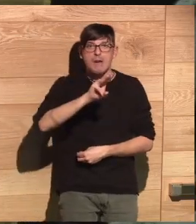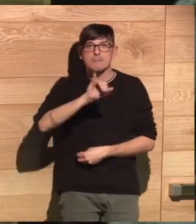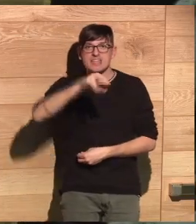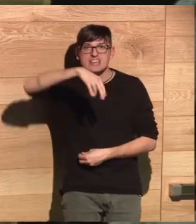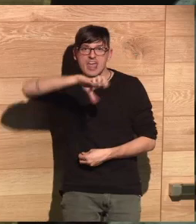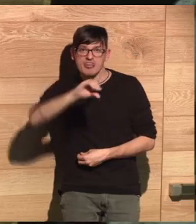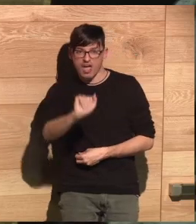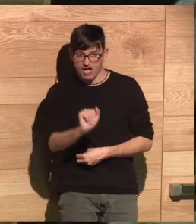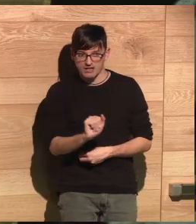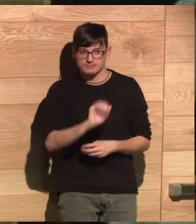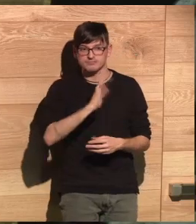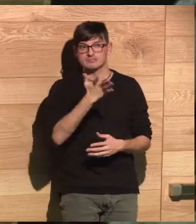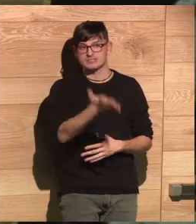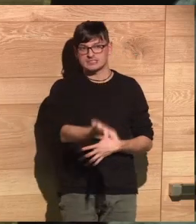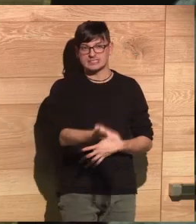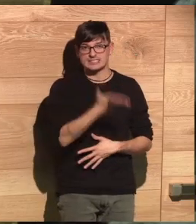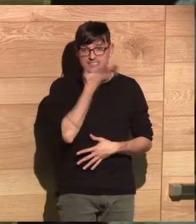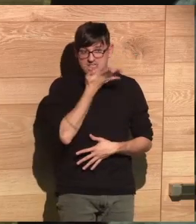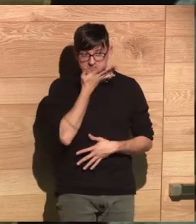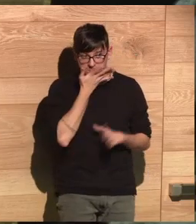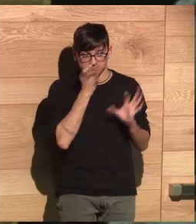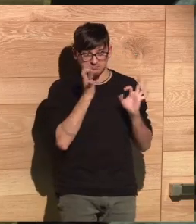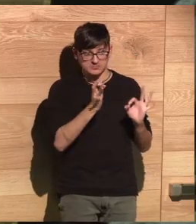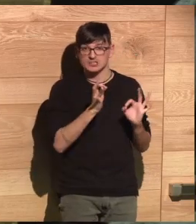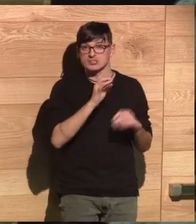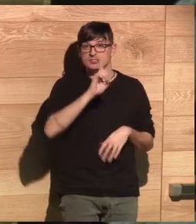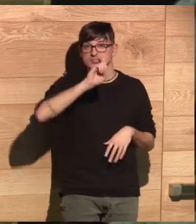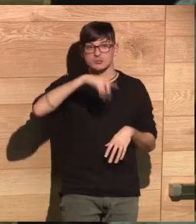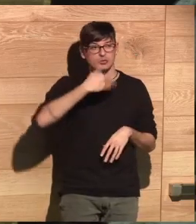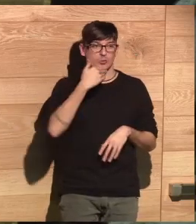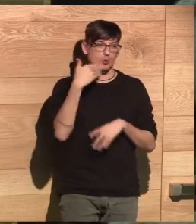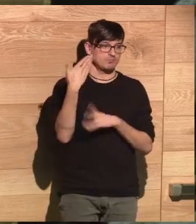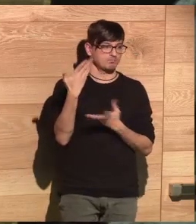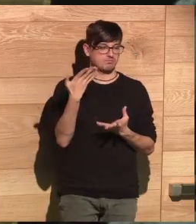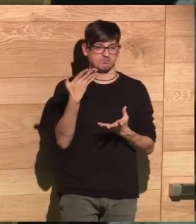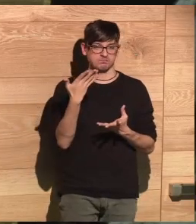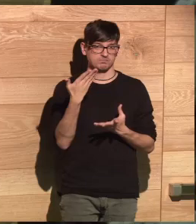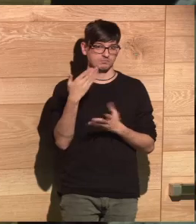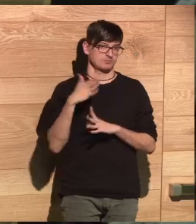como signo además y estandarte de la libertad. Y